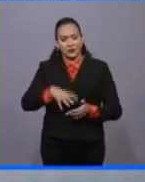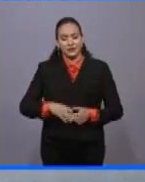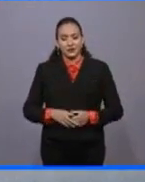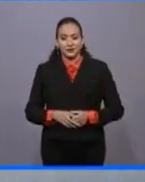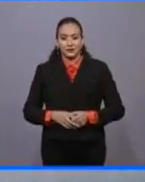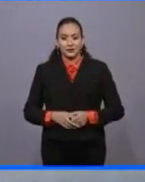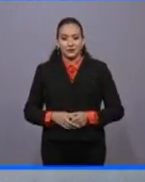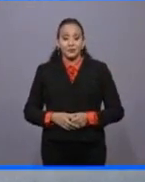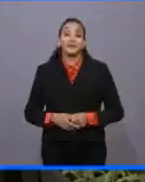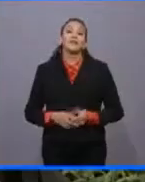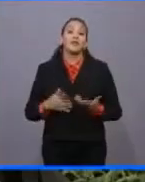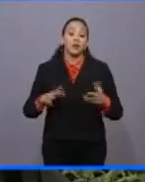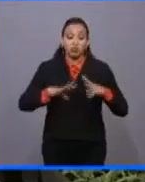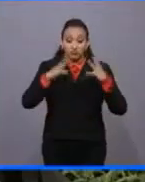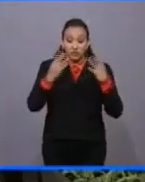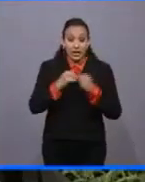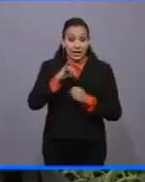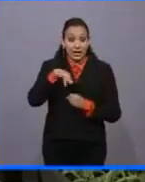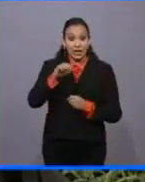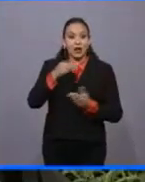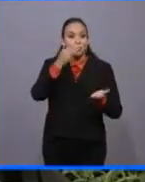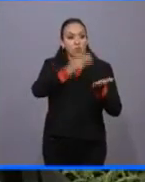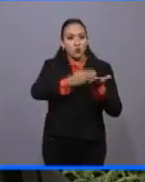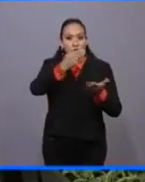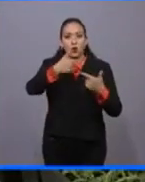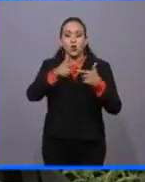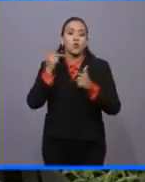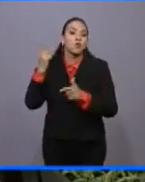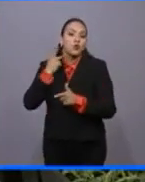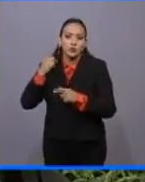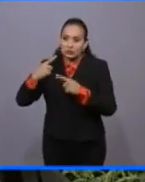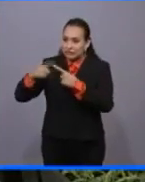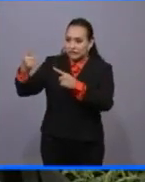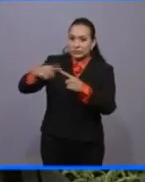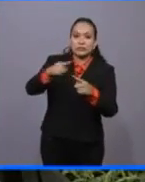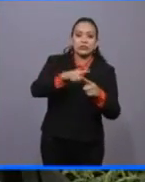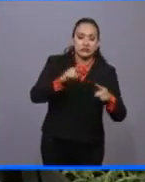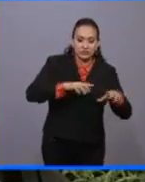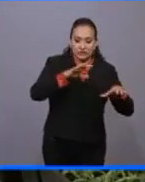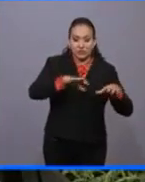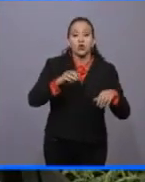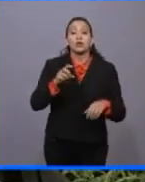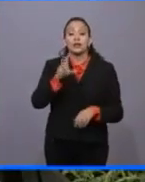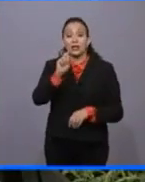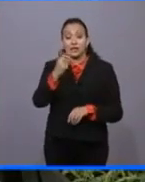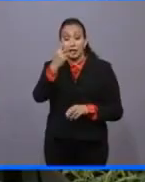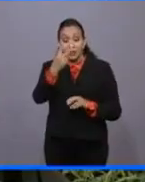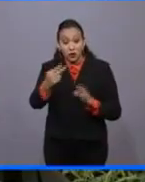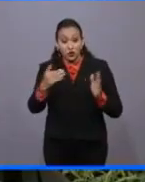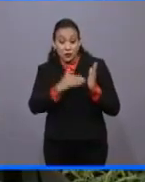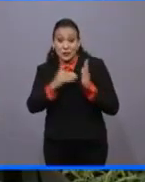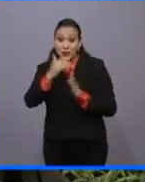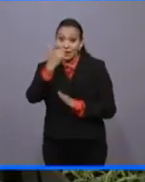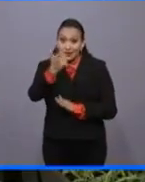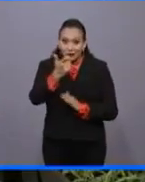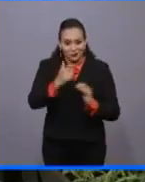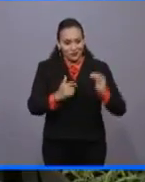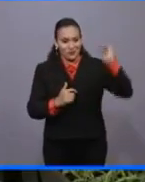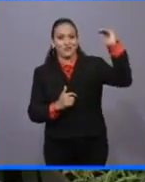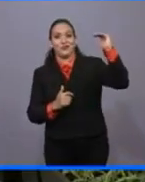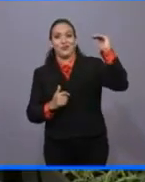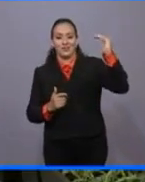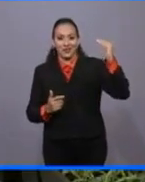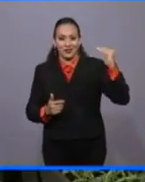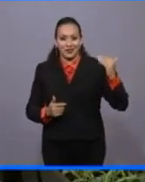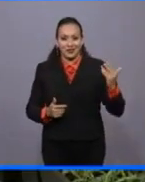concepto. En total, el INE multó a los partidos políticos nacionales y locales con 32 millones de pesos, la mitad